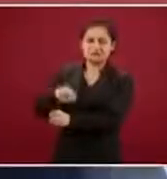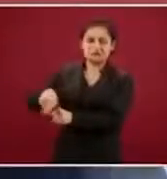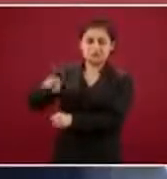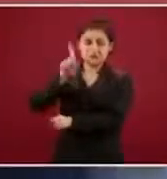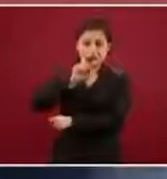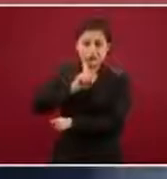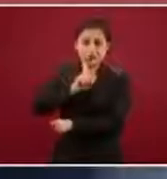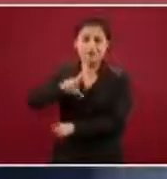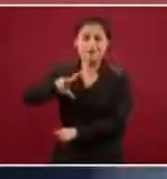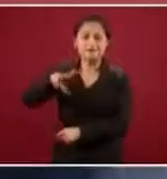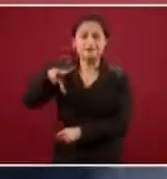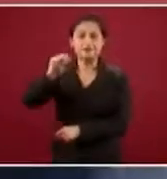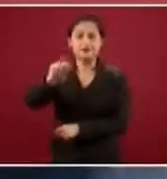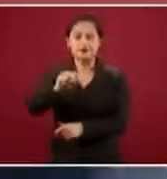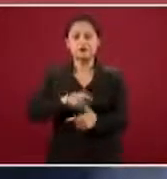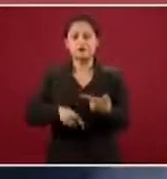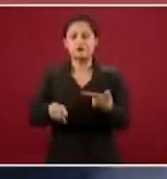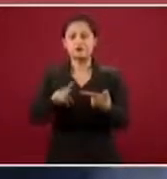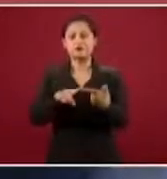7